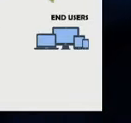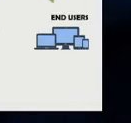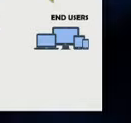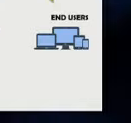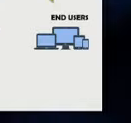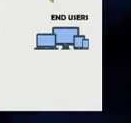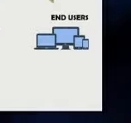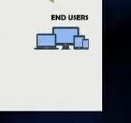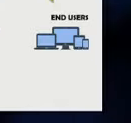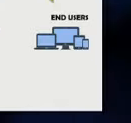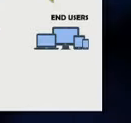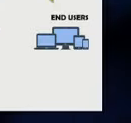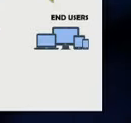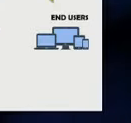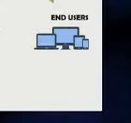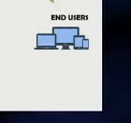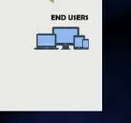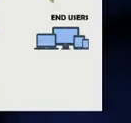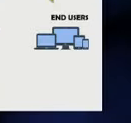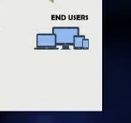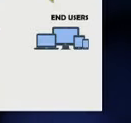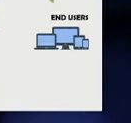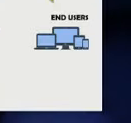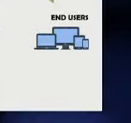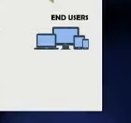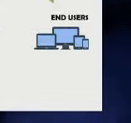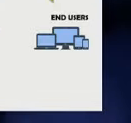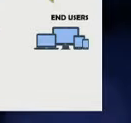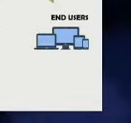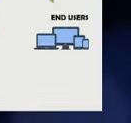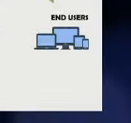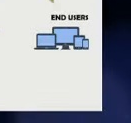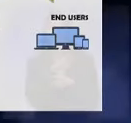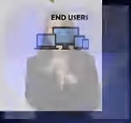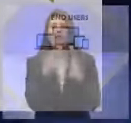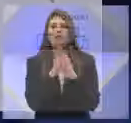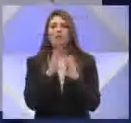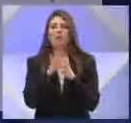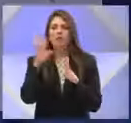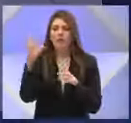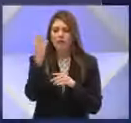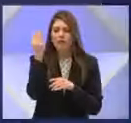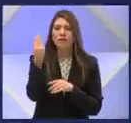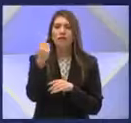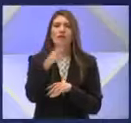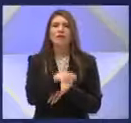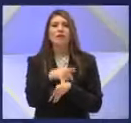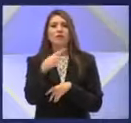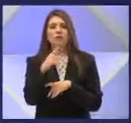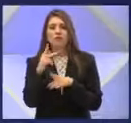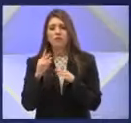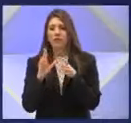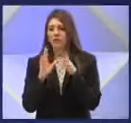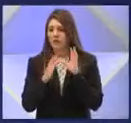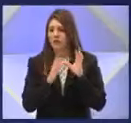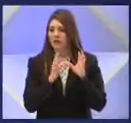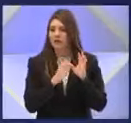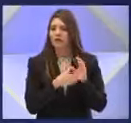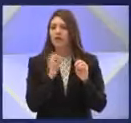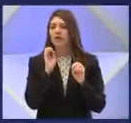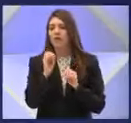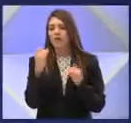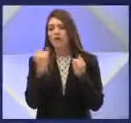pues tecnología satelital y también utilizando la